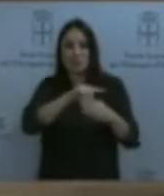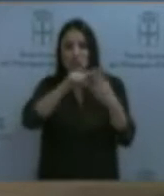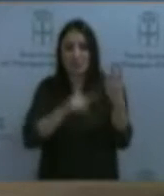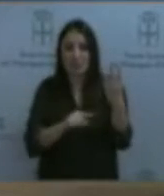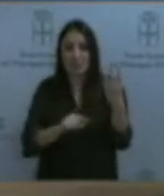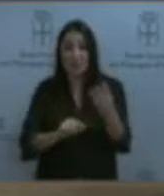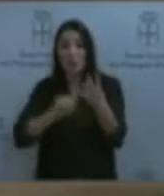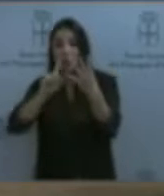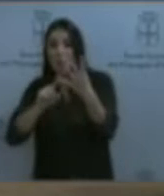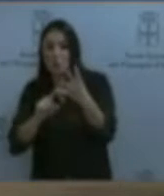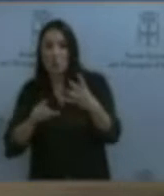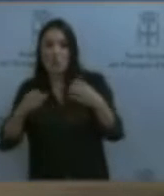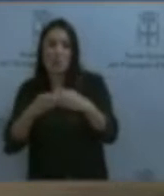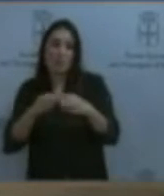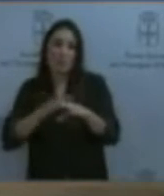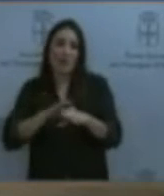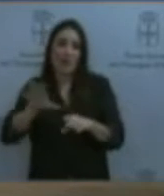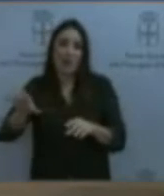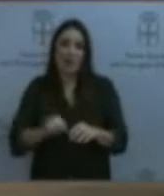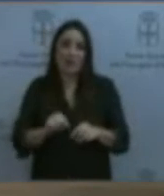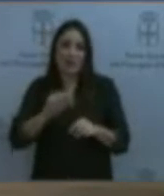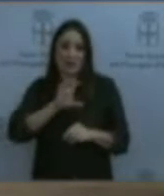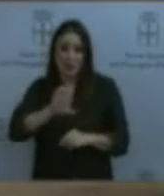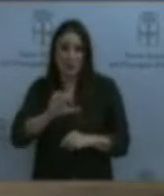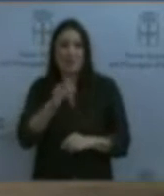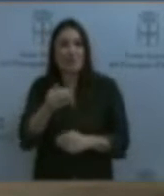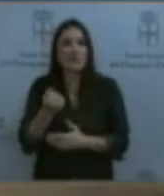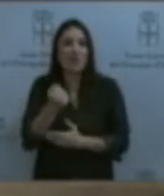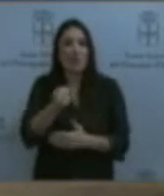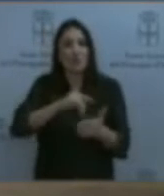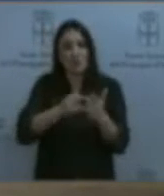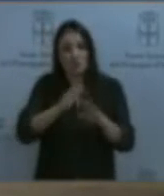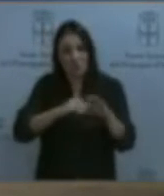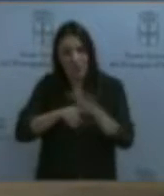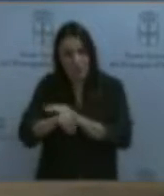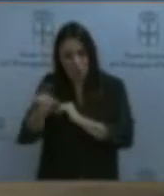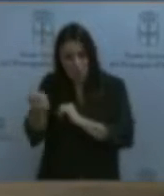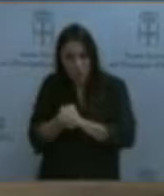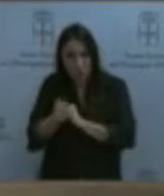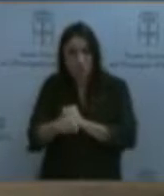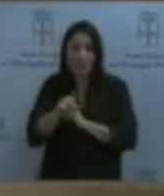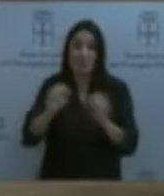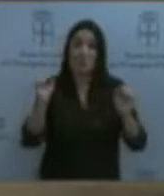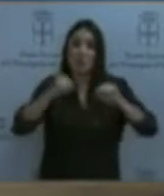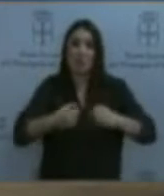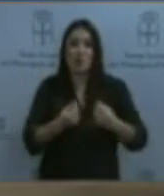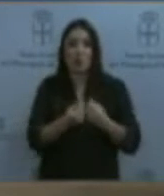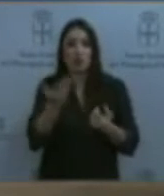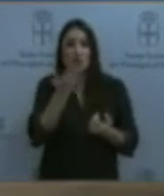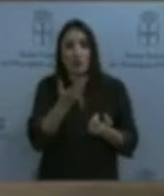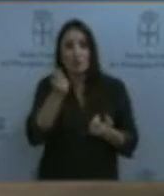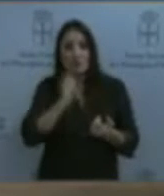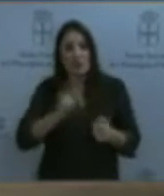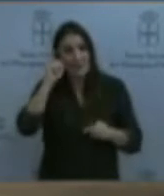adopciones nacionales. Además, se contrató apoyo técnico en la gestión, también tenían convenios con los colegios profesionales